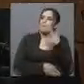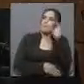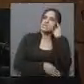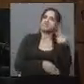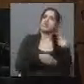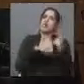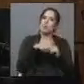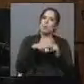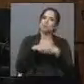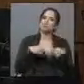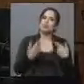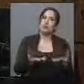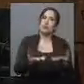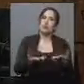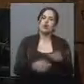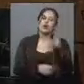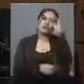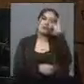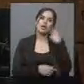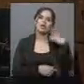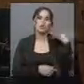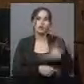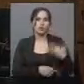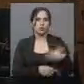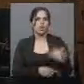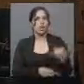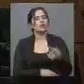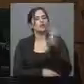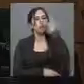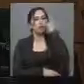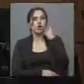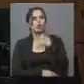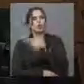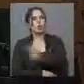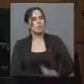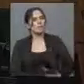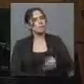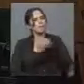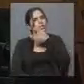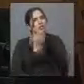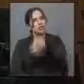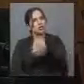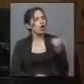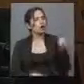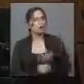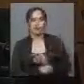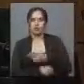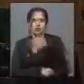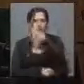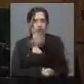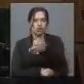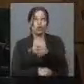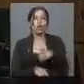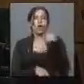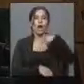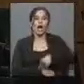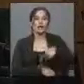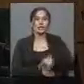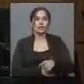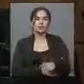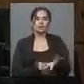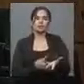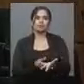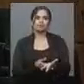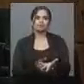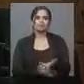Ahora bien, yo creo, Presidente, y diciendo de inmediato... ...que aquí, lejos de un